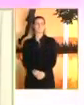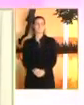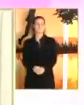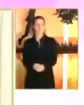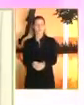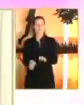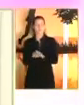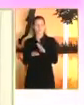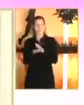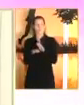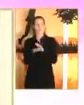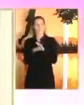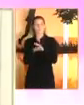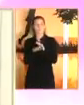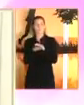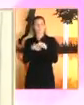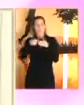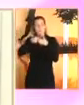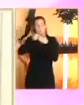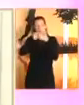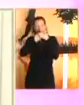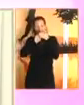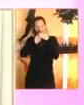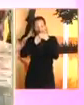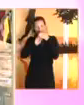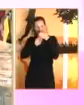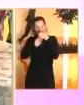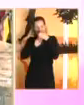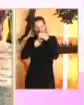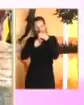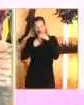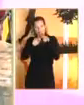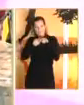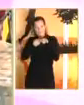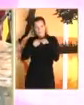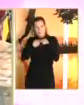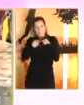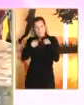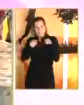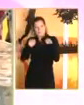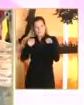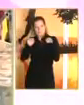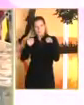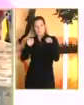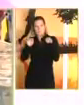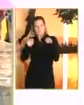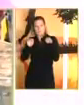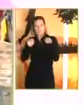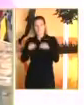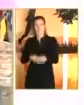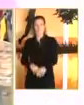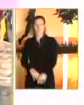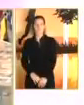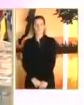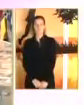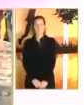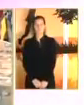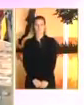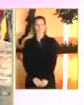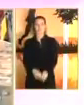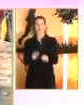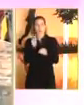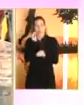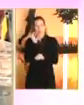Sigue, sigue, sigue. No, no tiene que caer gota a gota. No hace falta. O sea, no tengo que ser tan cuidadoso,